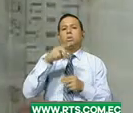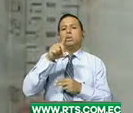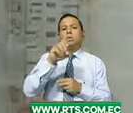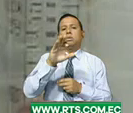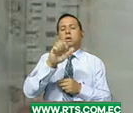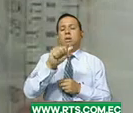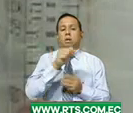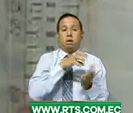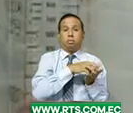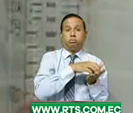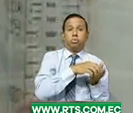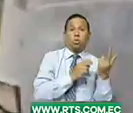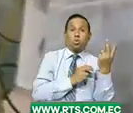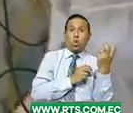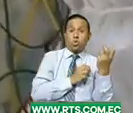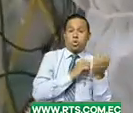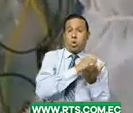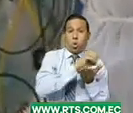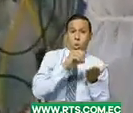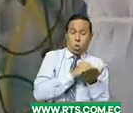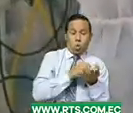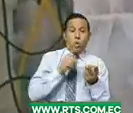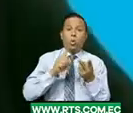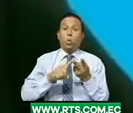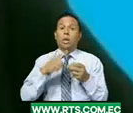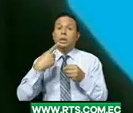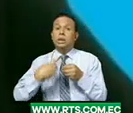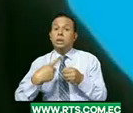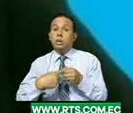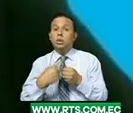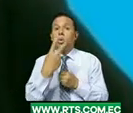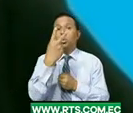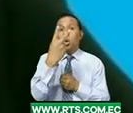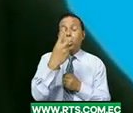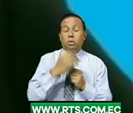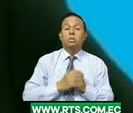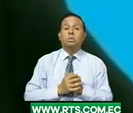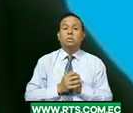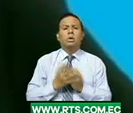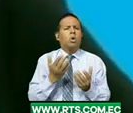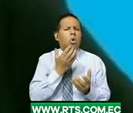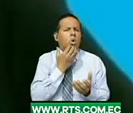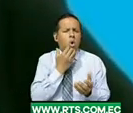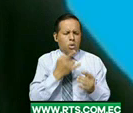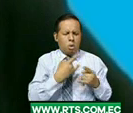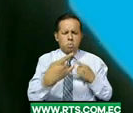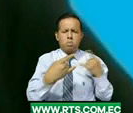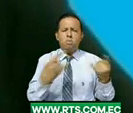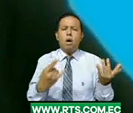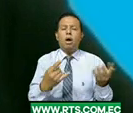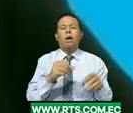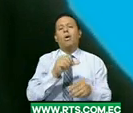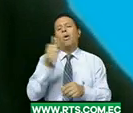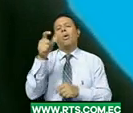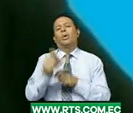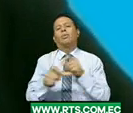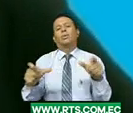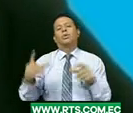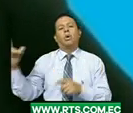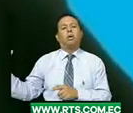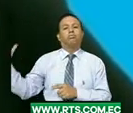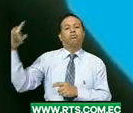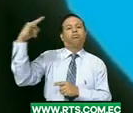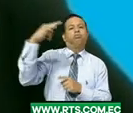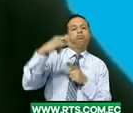en la provincia de El Oro. En Quito han sido identificados 2. Fueron casos importados desde el extranjero que entraron por el